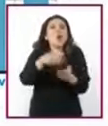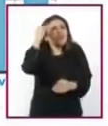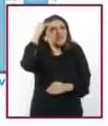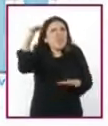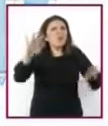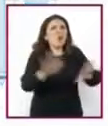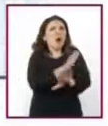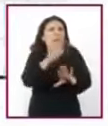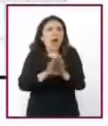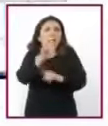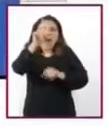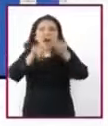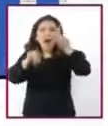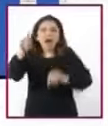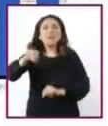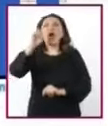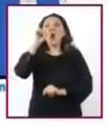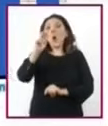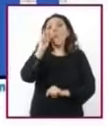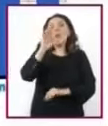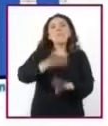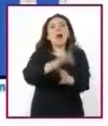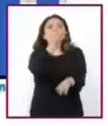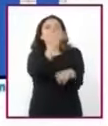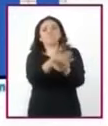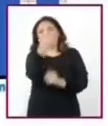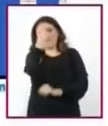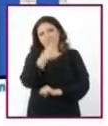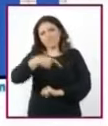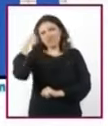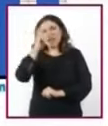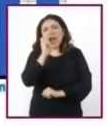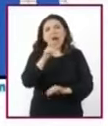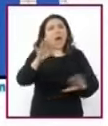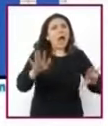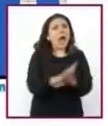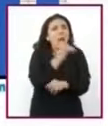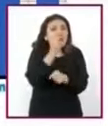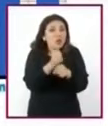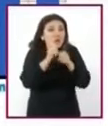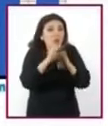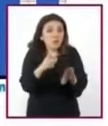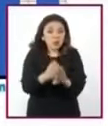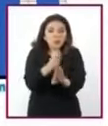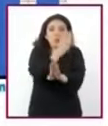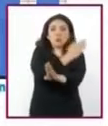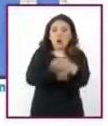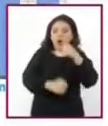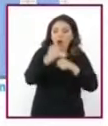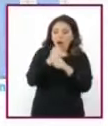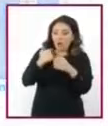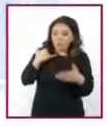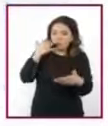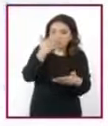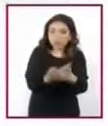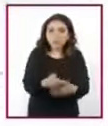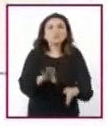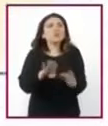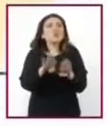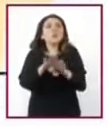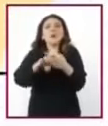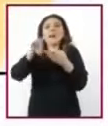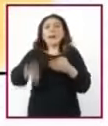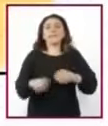diferentes momentos y a observar con mayor facilidad cómo han cambiado los datos a lo largo del tiempo.